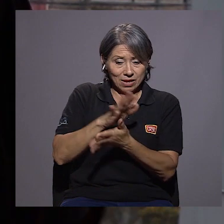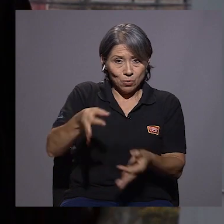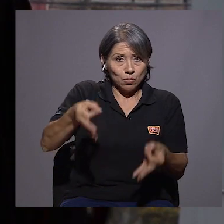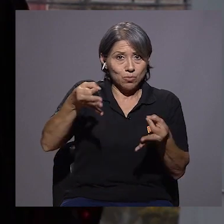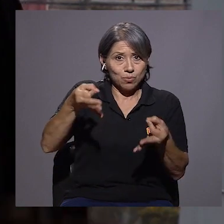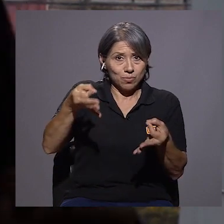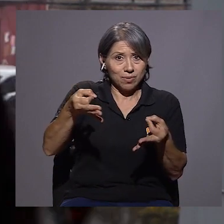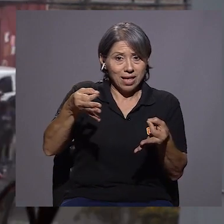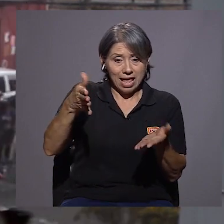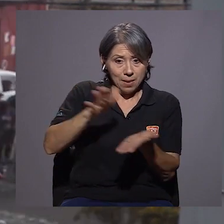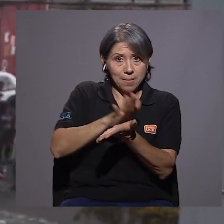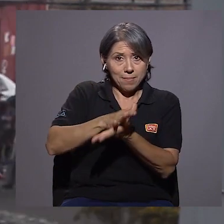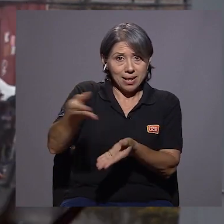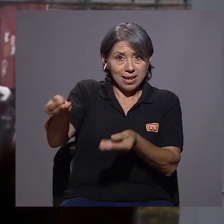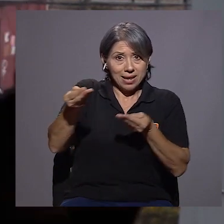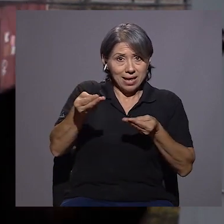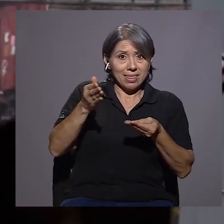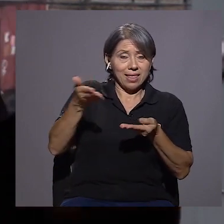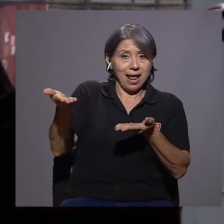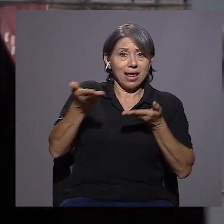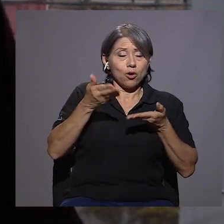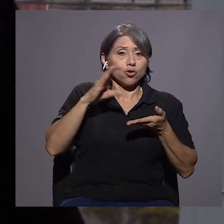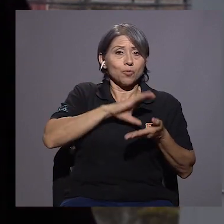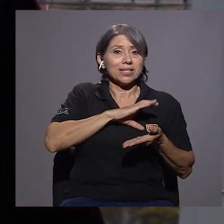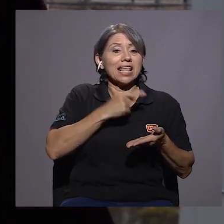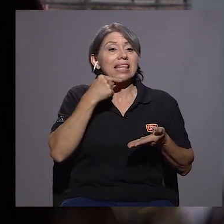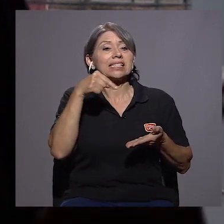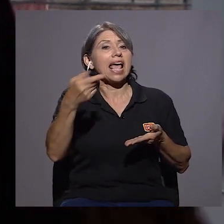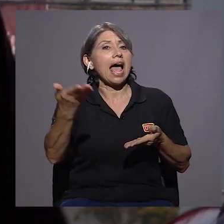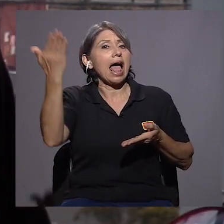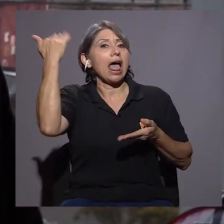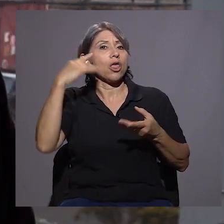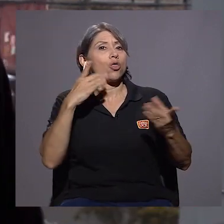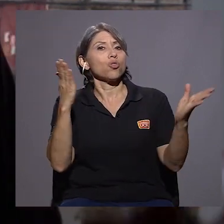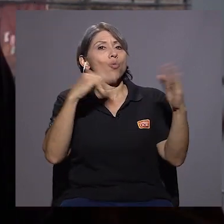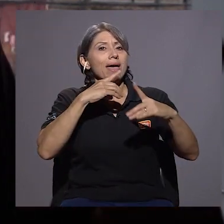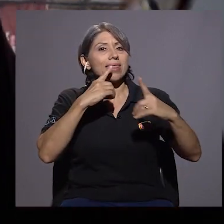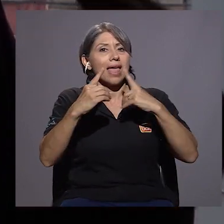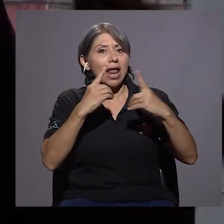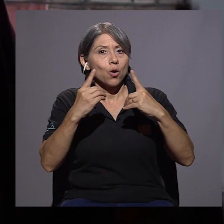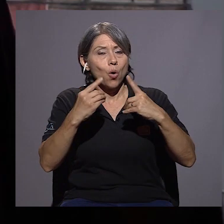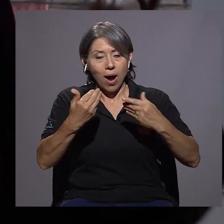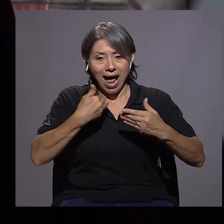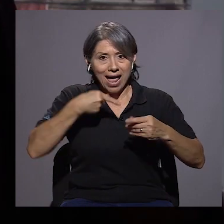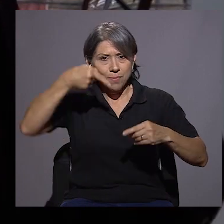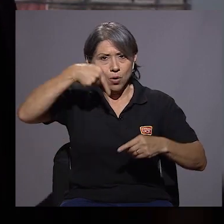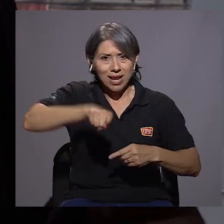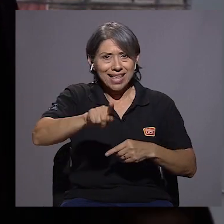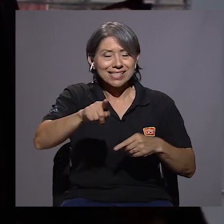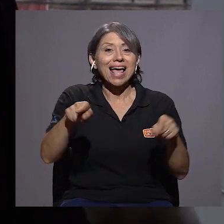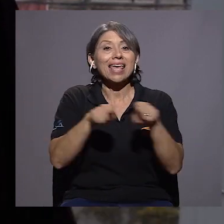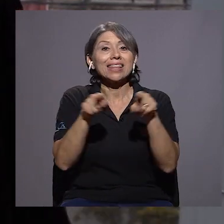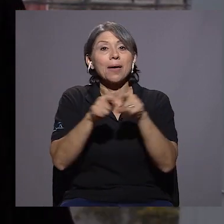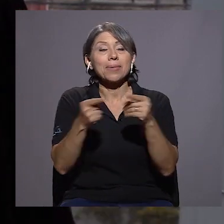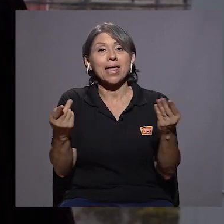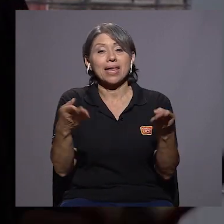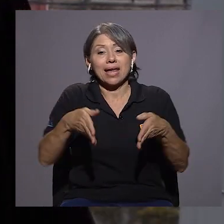refería la jurisprudencia que trajeron los policías decían que no había diálogo, que había violencia y que había cerrada la